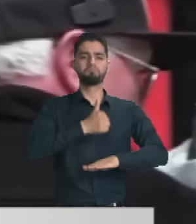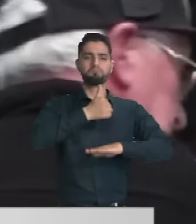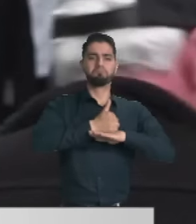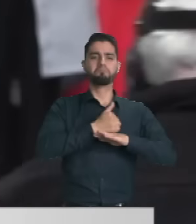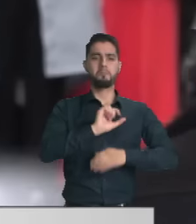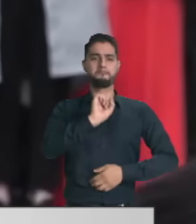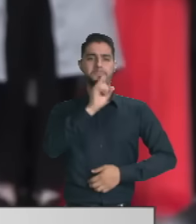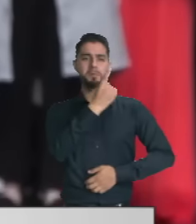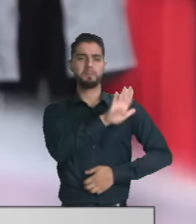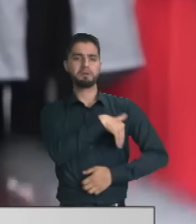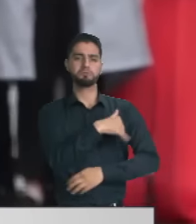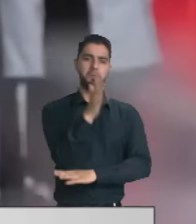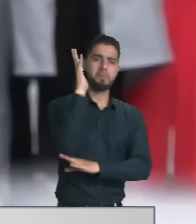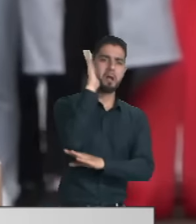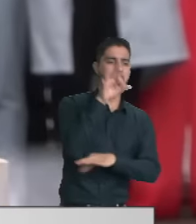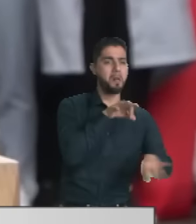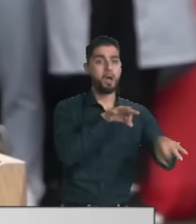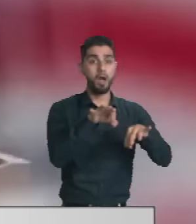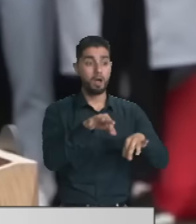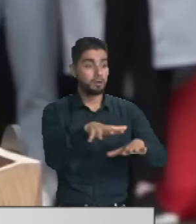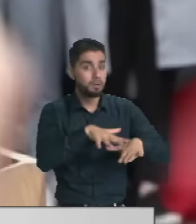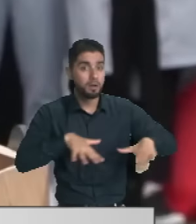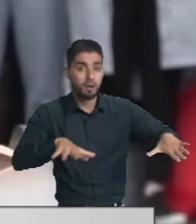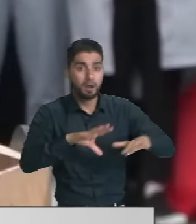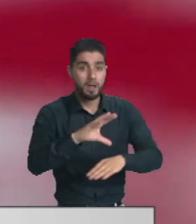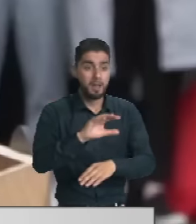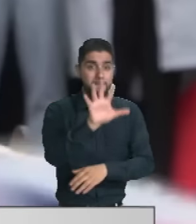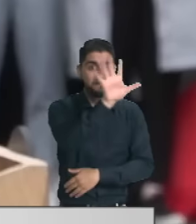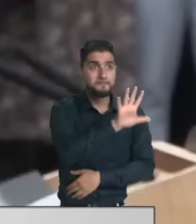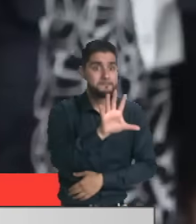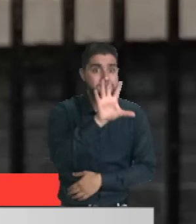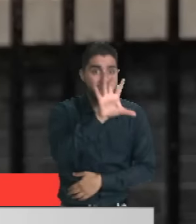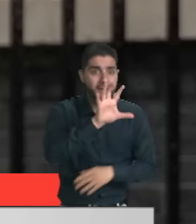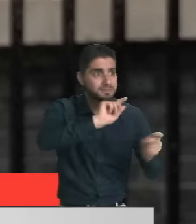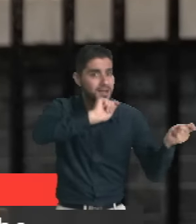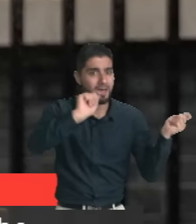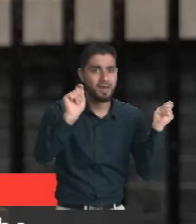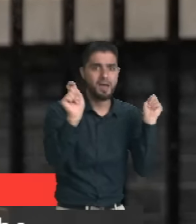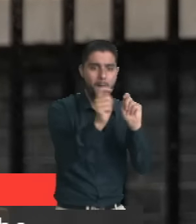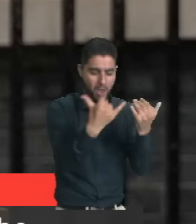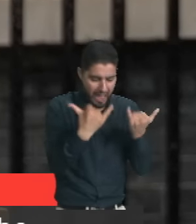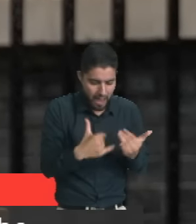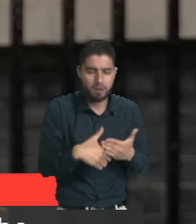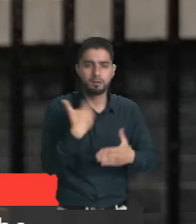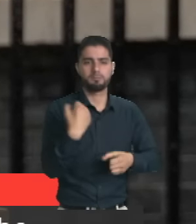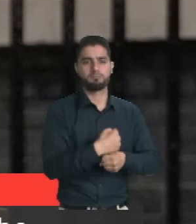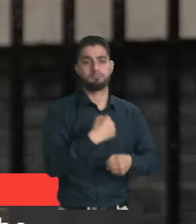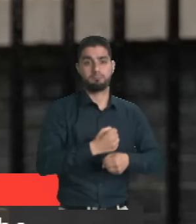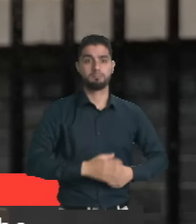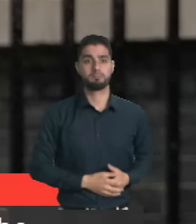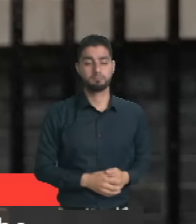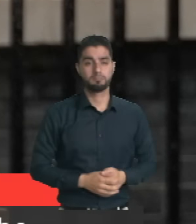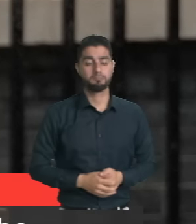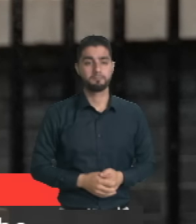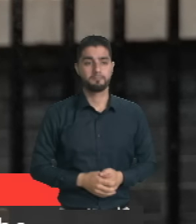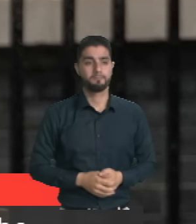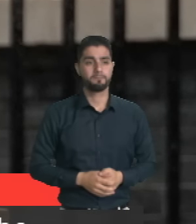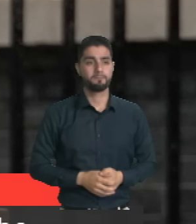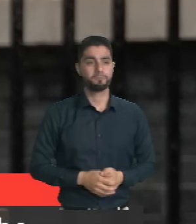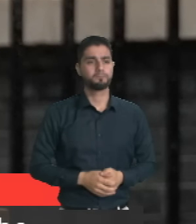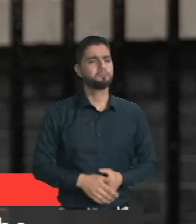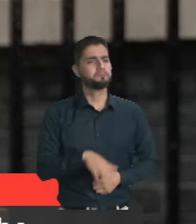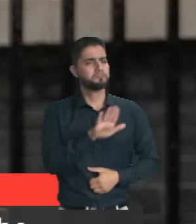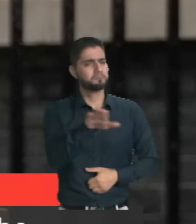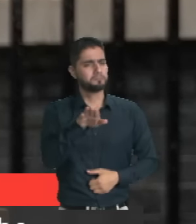el trabajo por lograr un cambio en el país comienza desde hoy mismo. But whether you voted Labour or not,